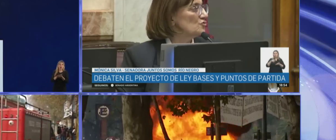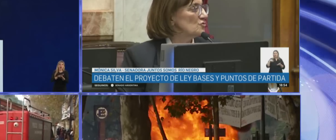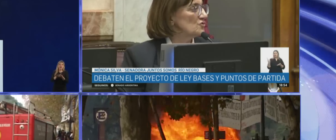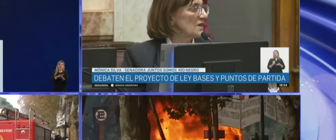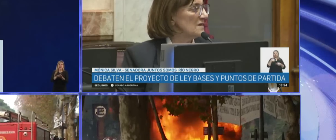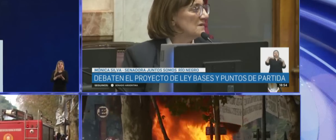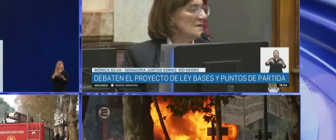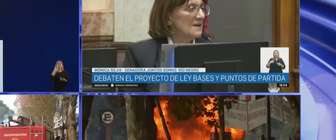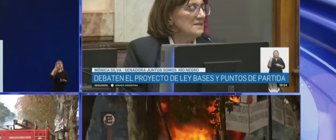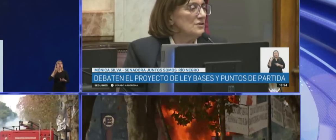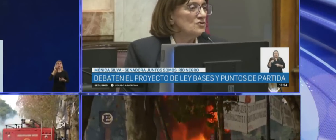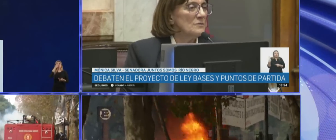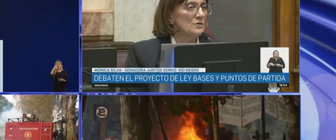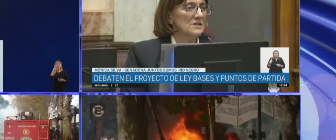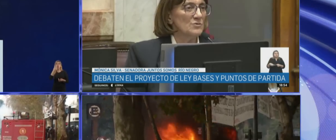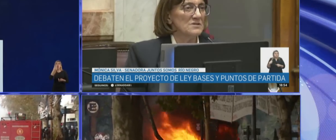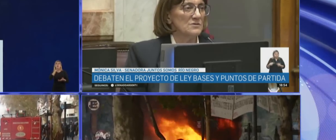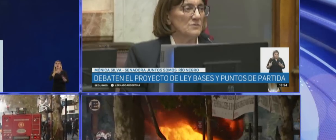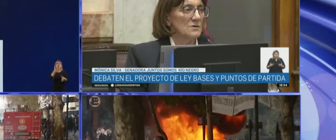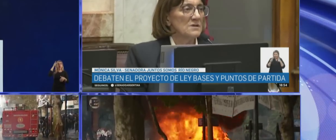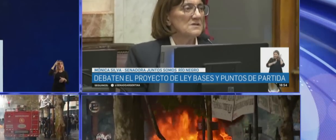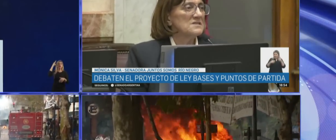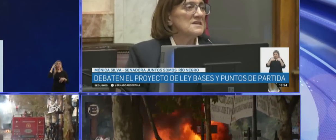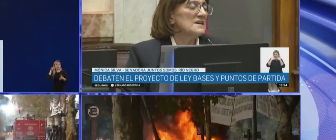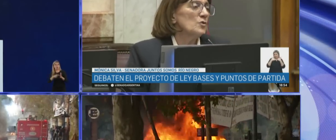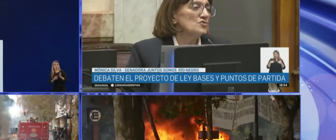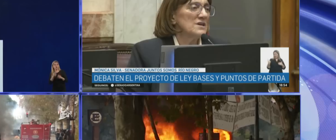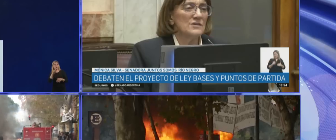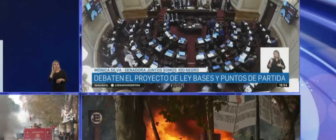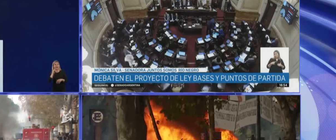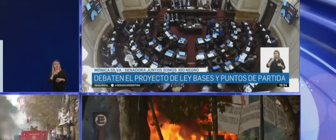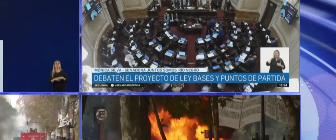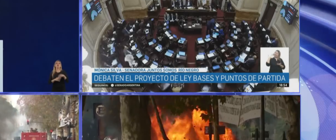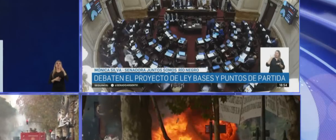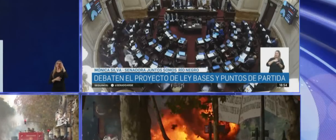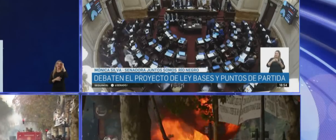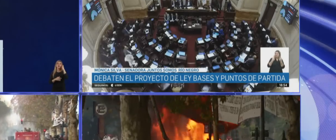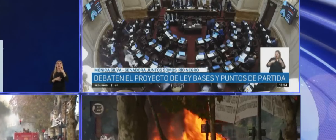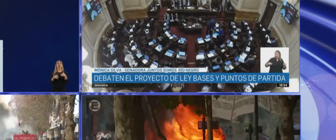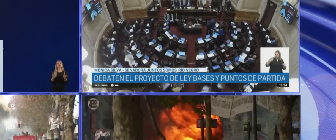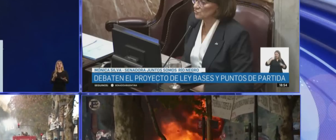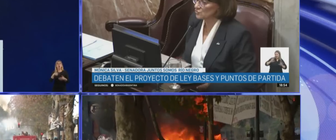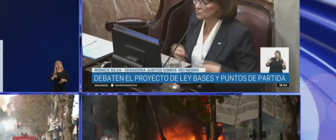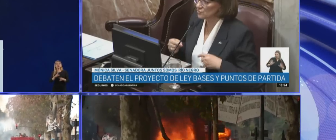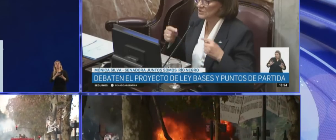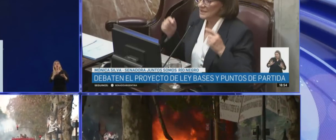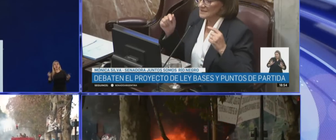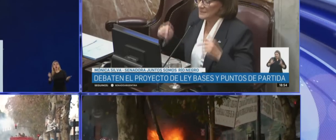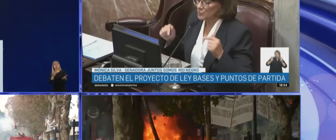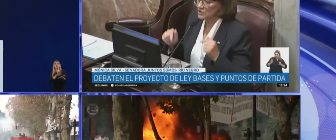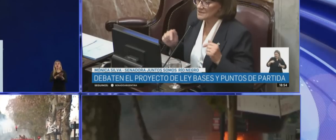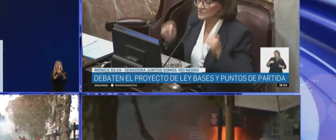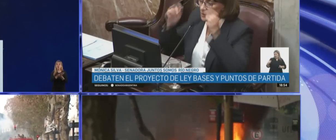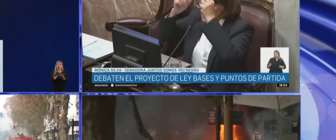en el siglo XXI osciló entre 8 y 9 puntos del PBI. Por lo tanto, una vez que terminemos de resolver el problema de los